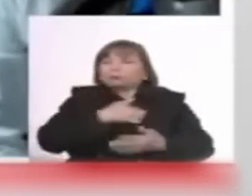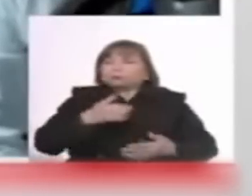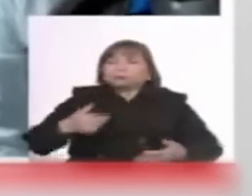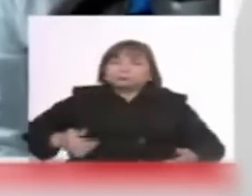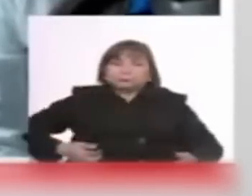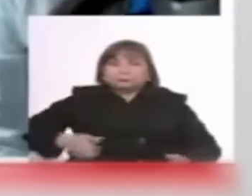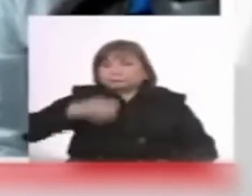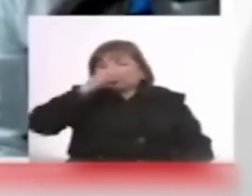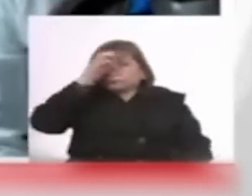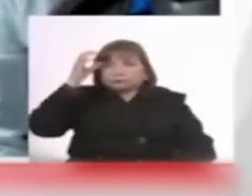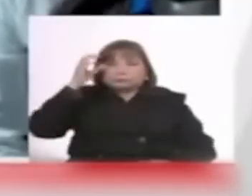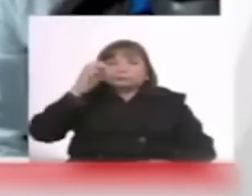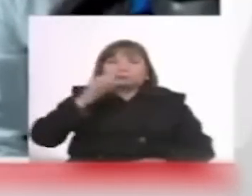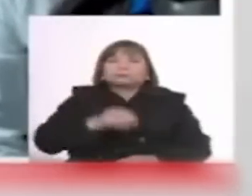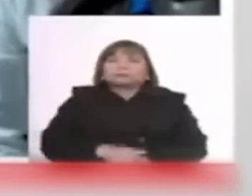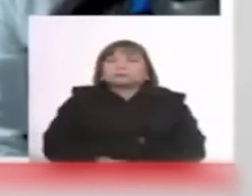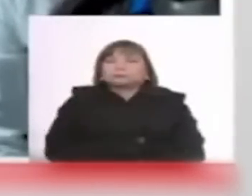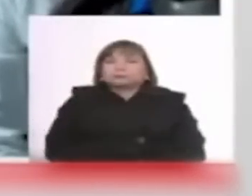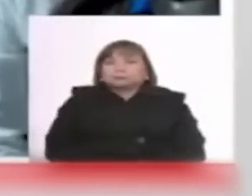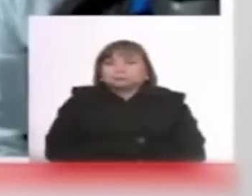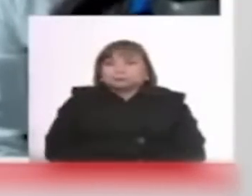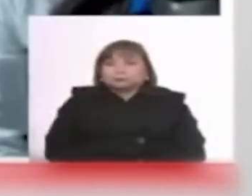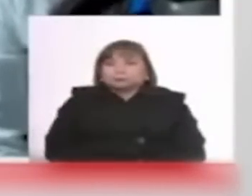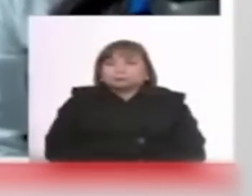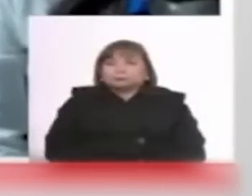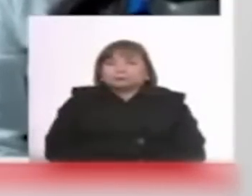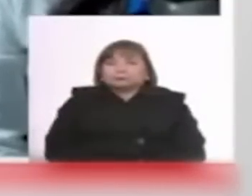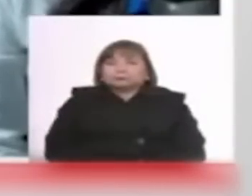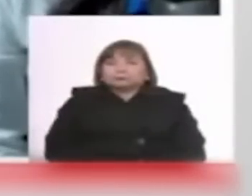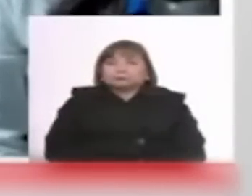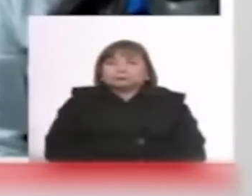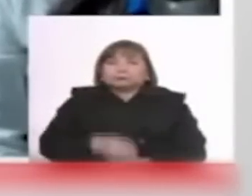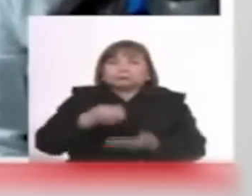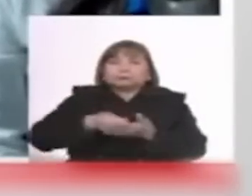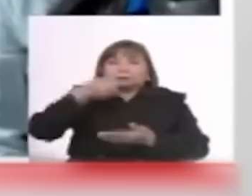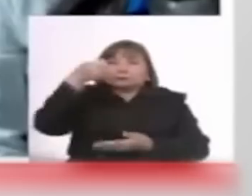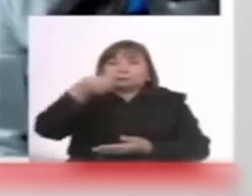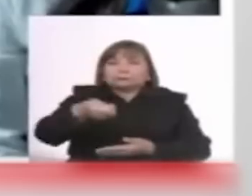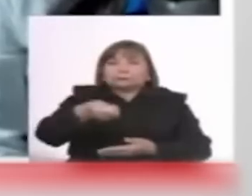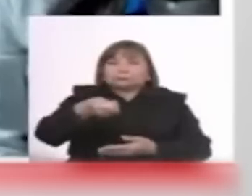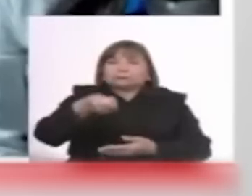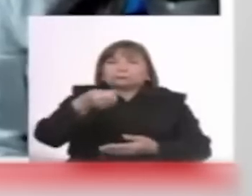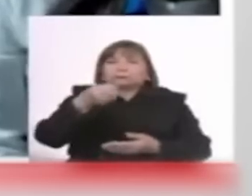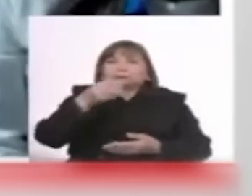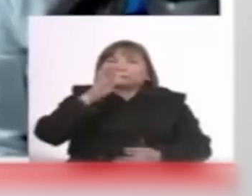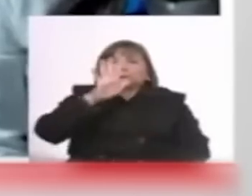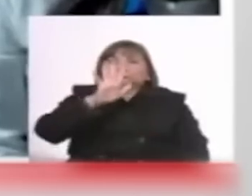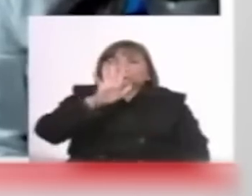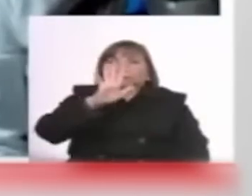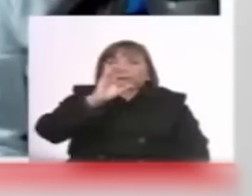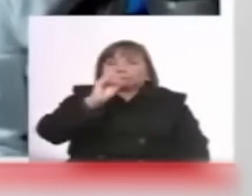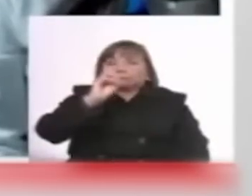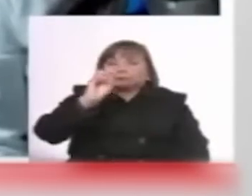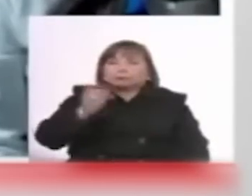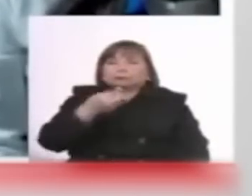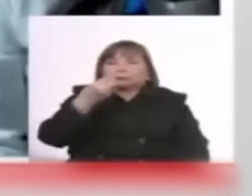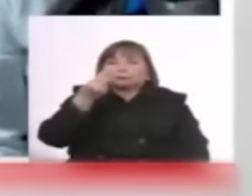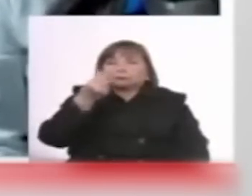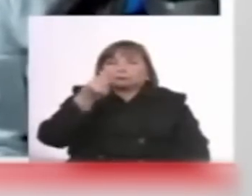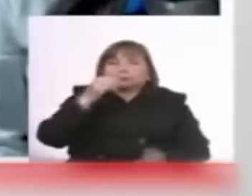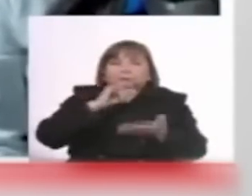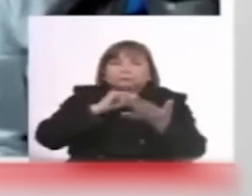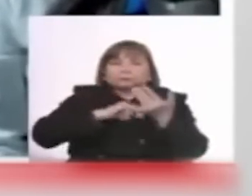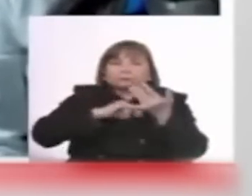República, Pedro Castillo Terrones, se le entregaba sumas de 50.000 soles